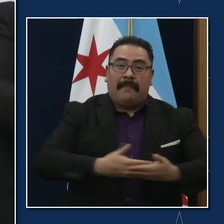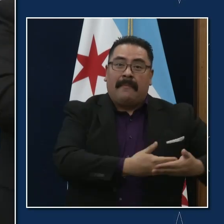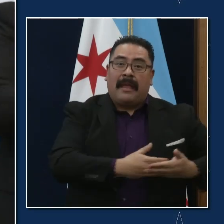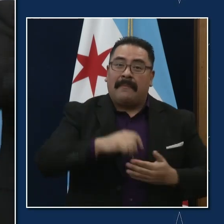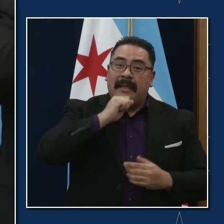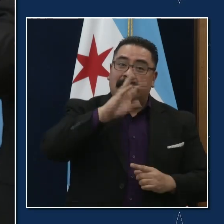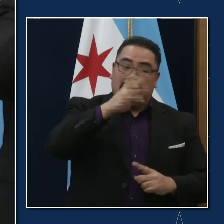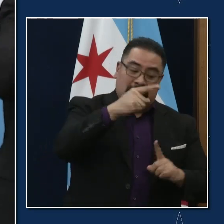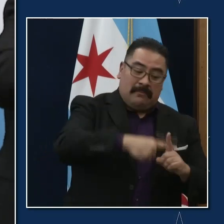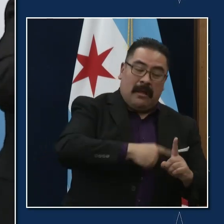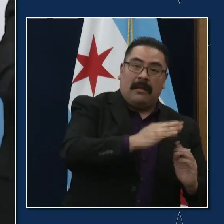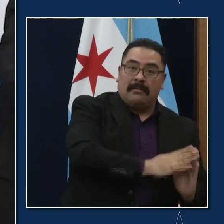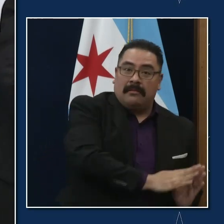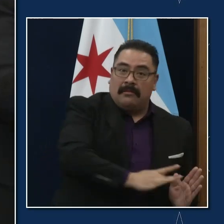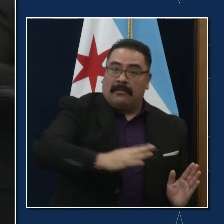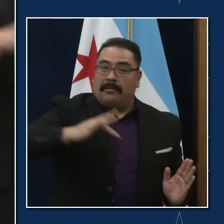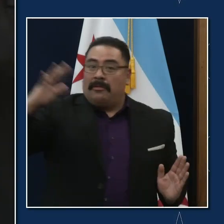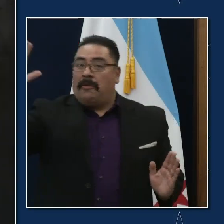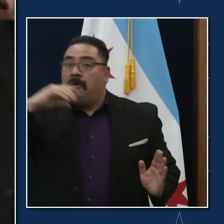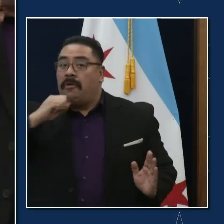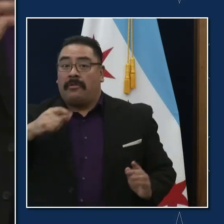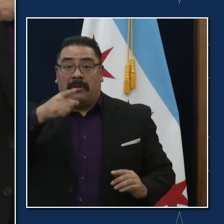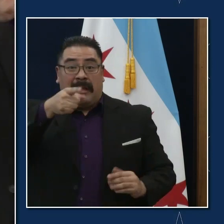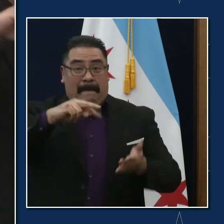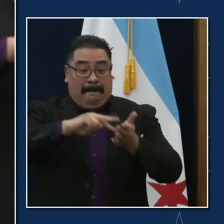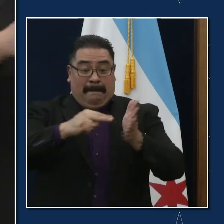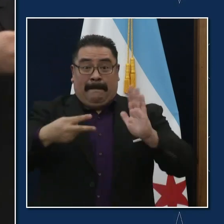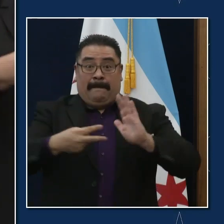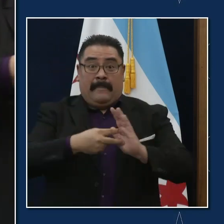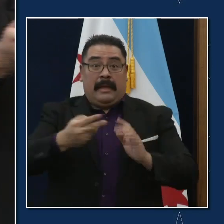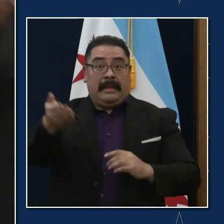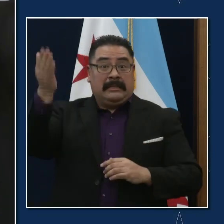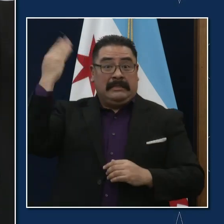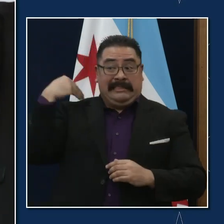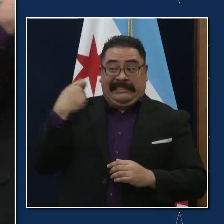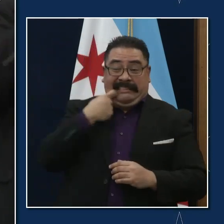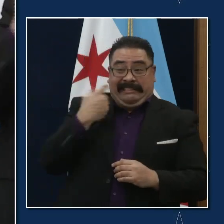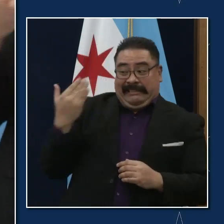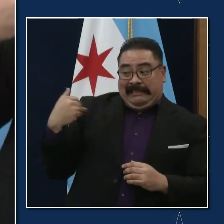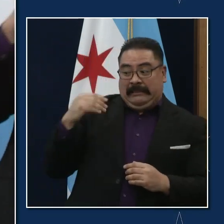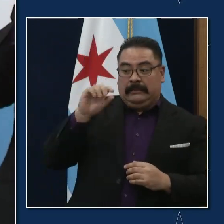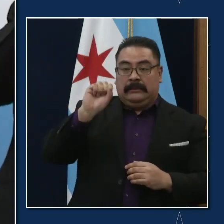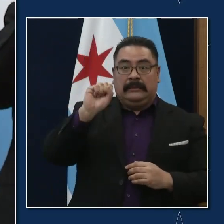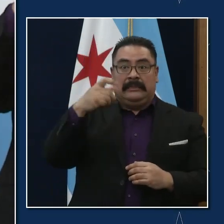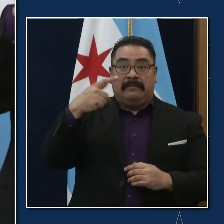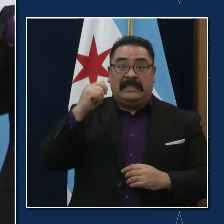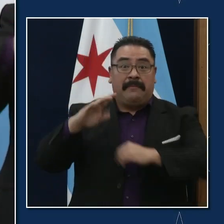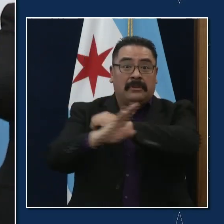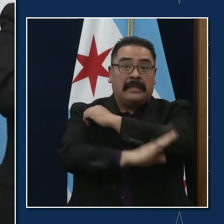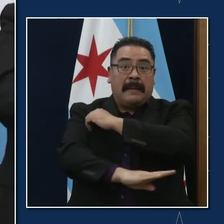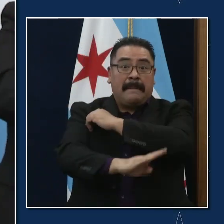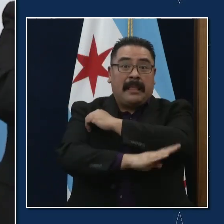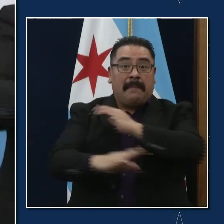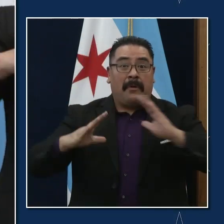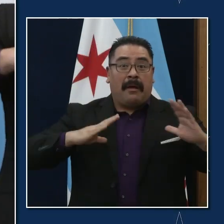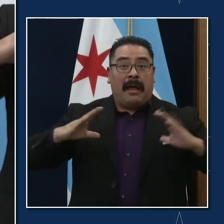adelante. Si no has recibido la vacuna desde el Día del Trabajo en septiembre, no está al día en las